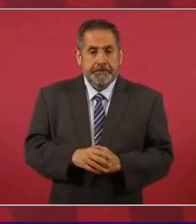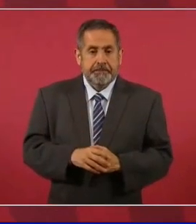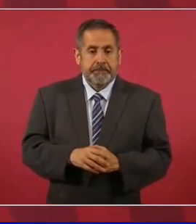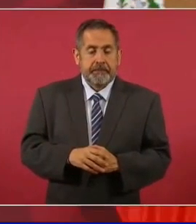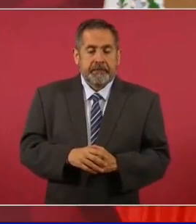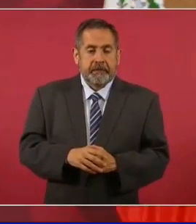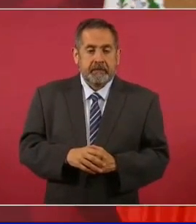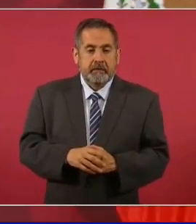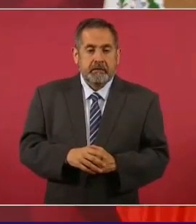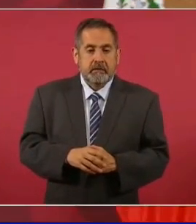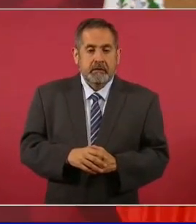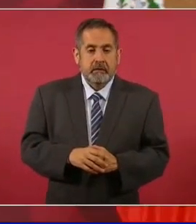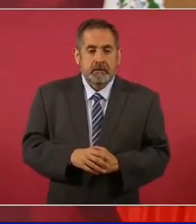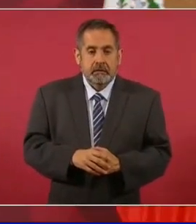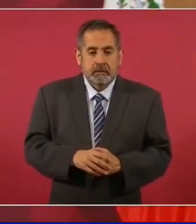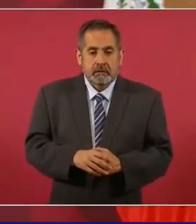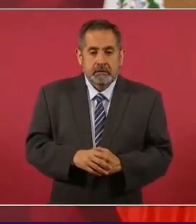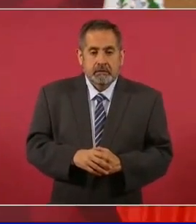este